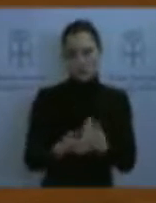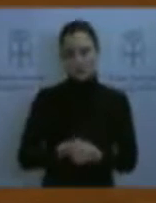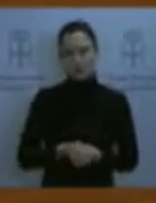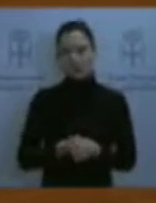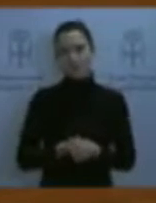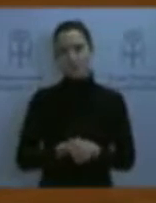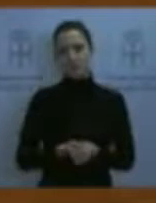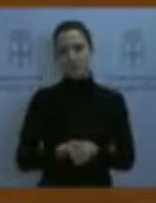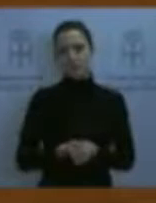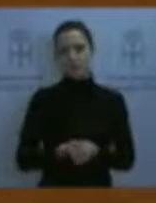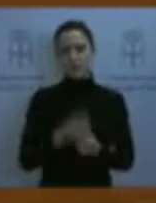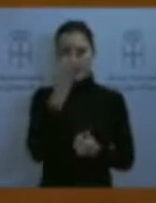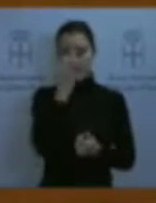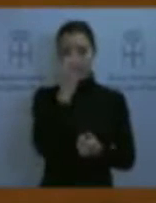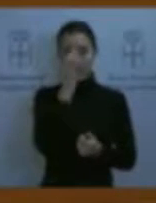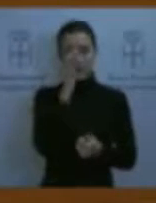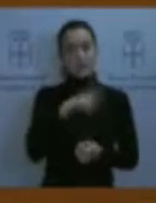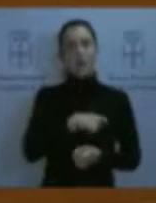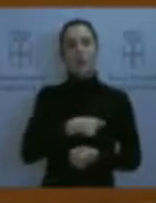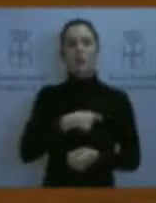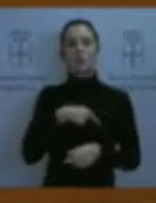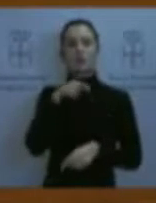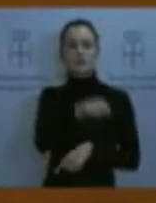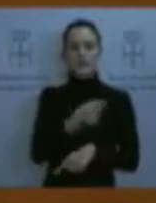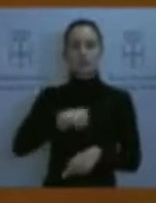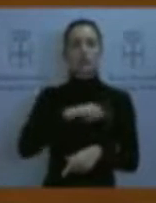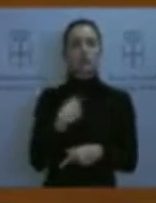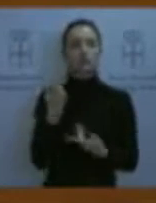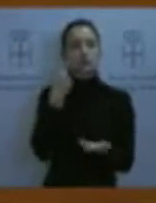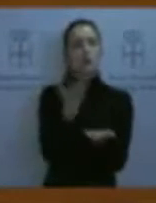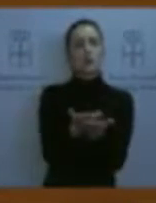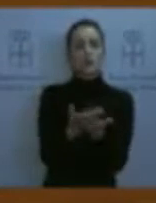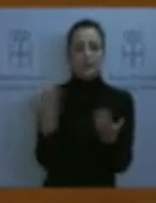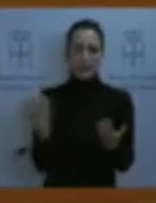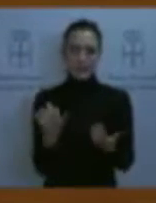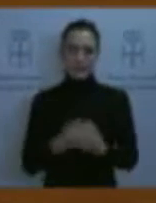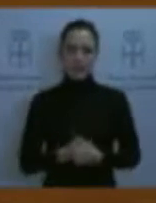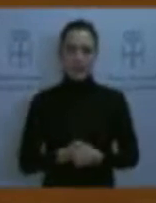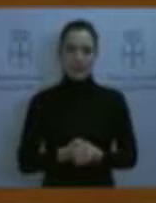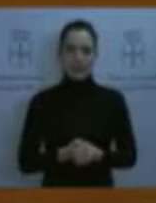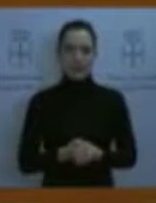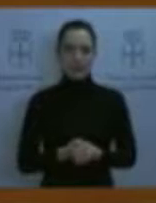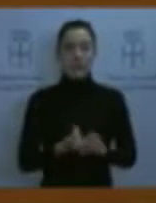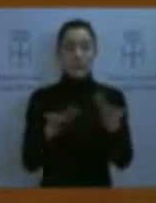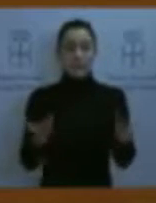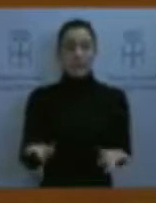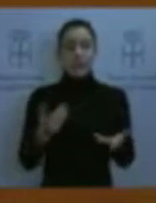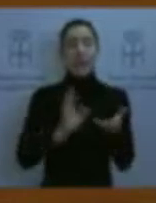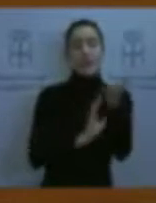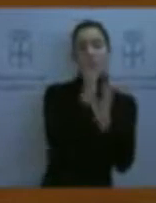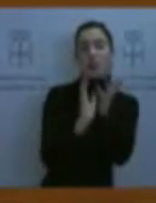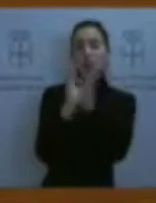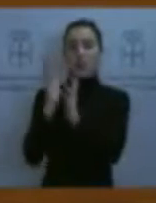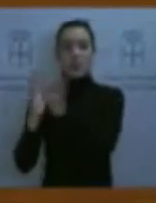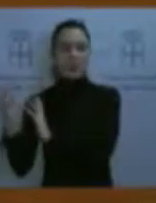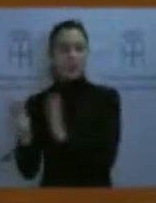comisión constatamos que estas cadenas de incendios que venimos sufriendo en los